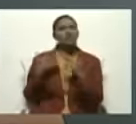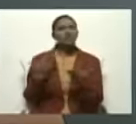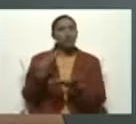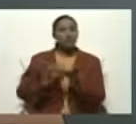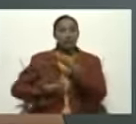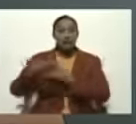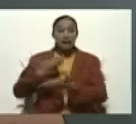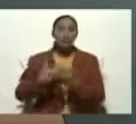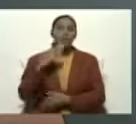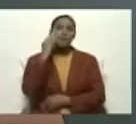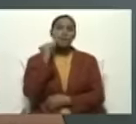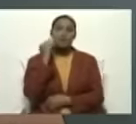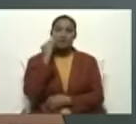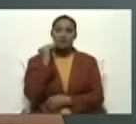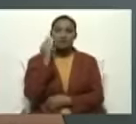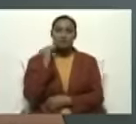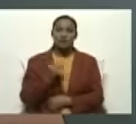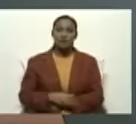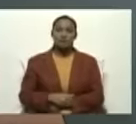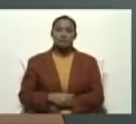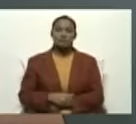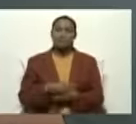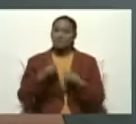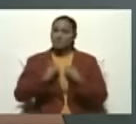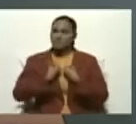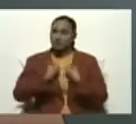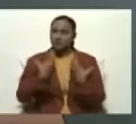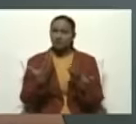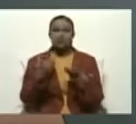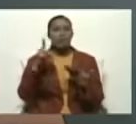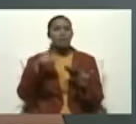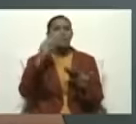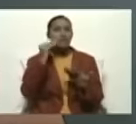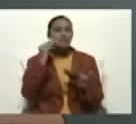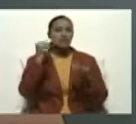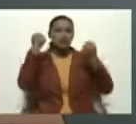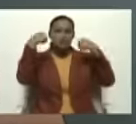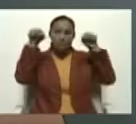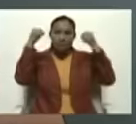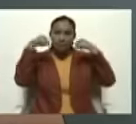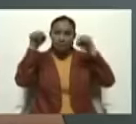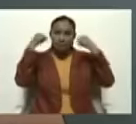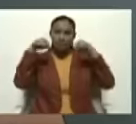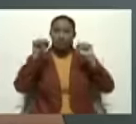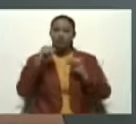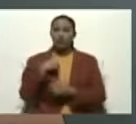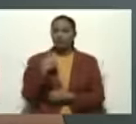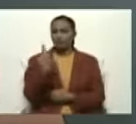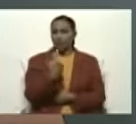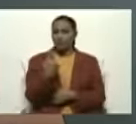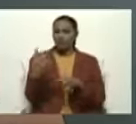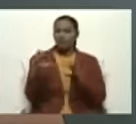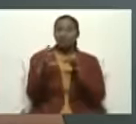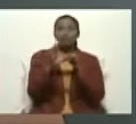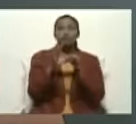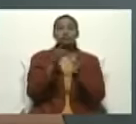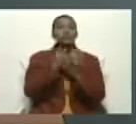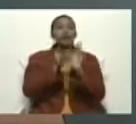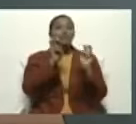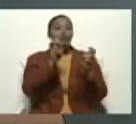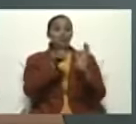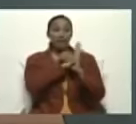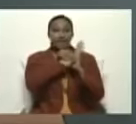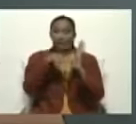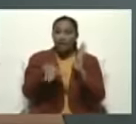de experiencias, de vivencias prácticas, a partir no solo de su vínculo con el derecho y con la justicia